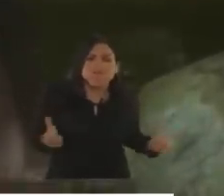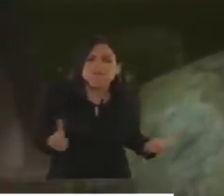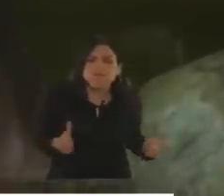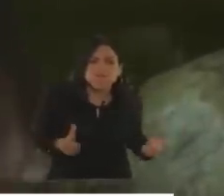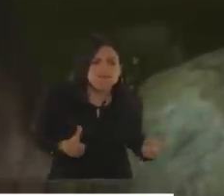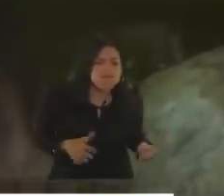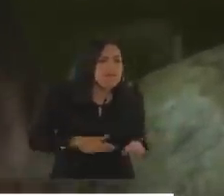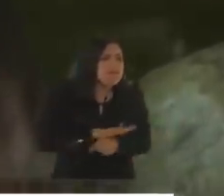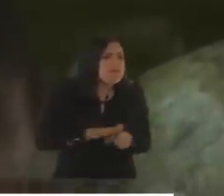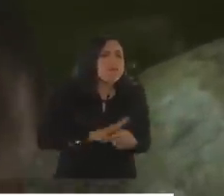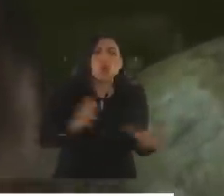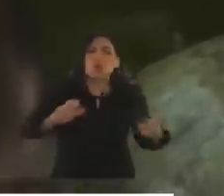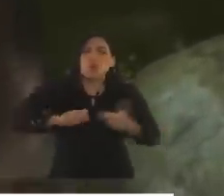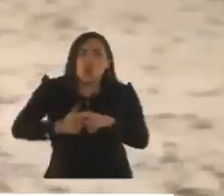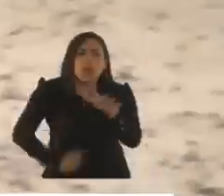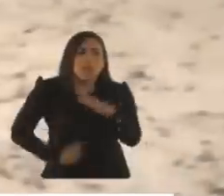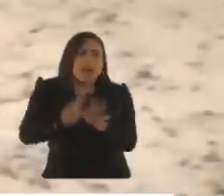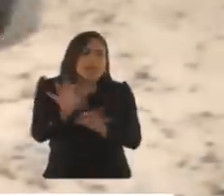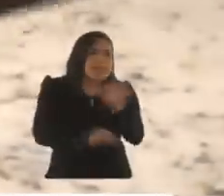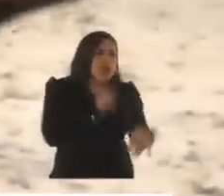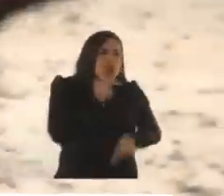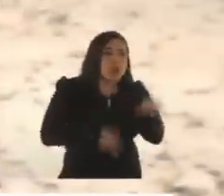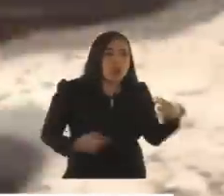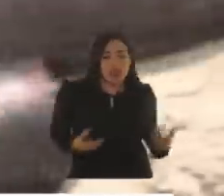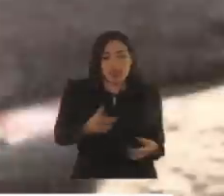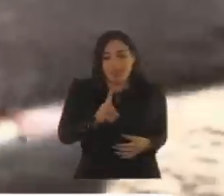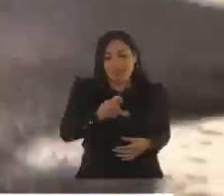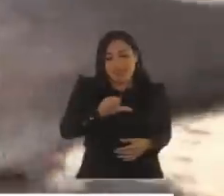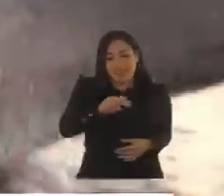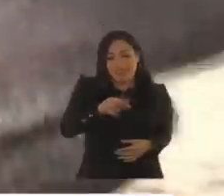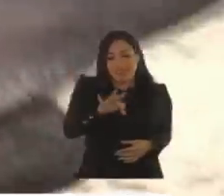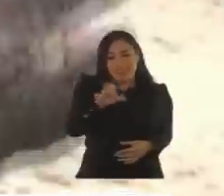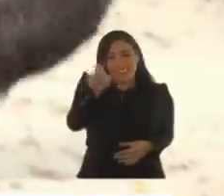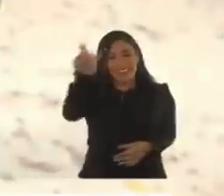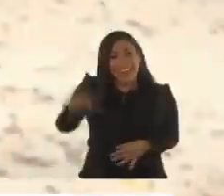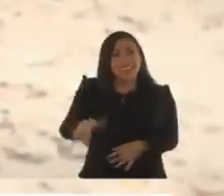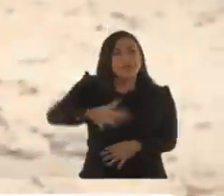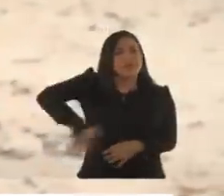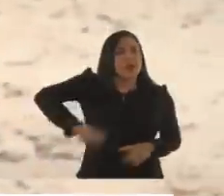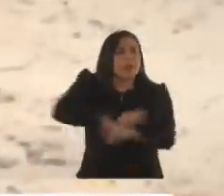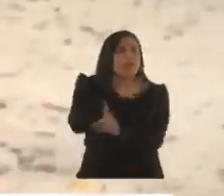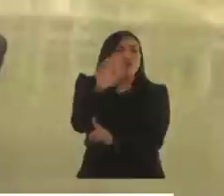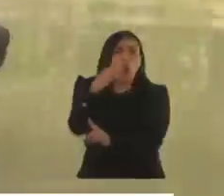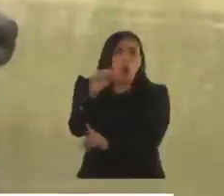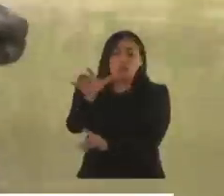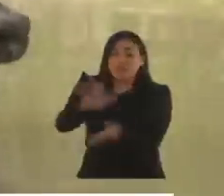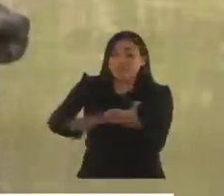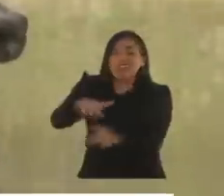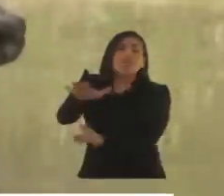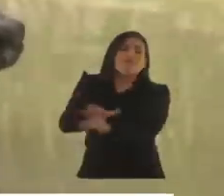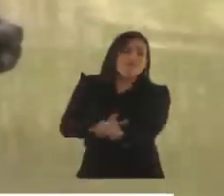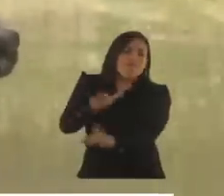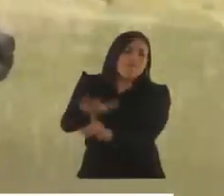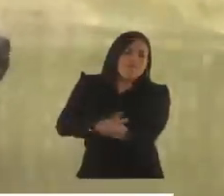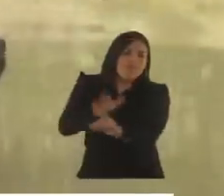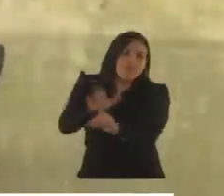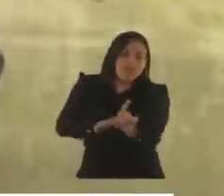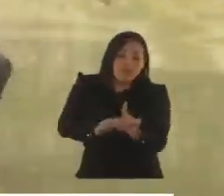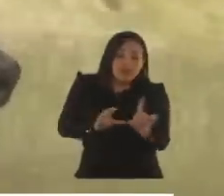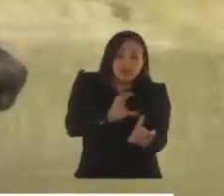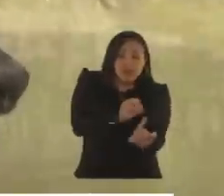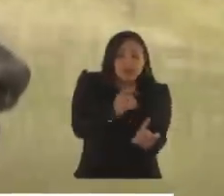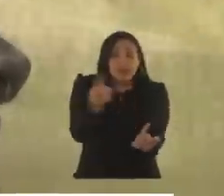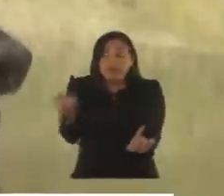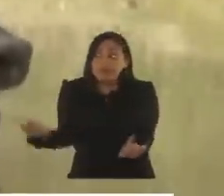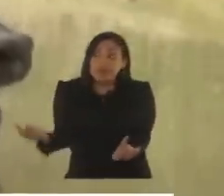problemas de conservación. Dante es el consentido del parque y está listo para recibir su nueva pareja una